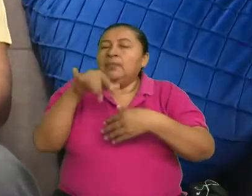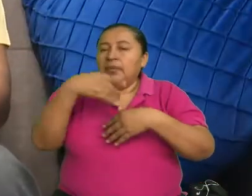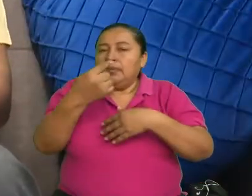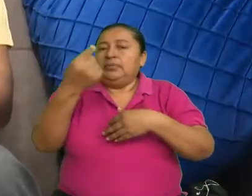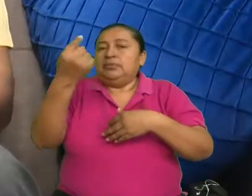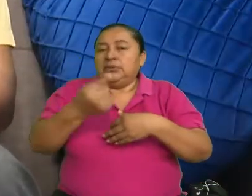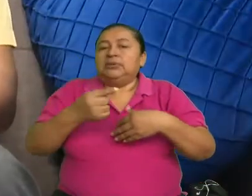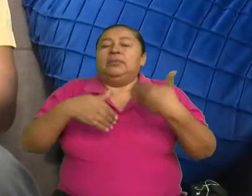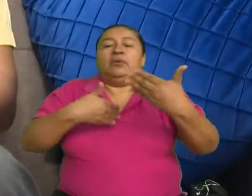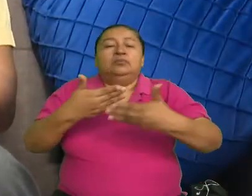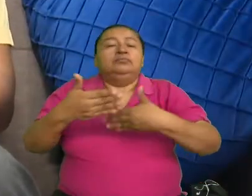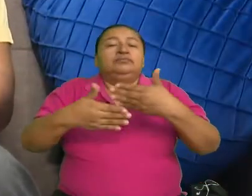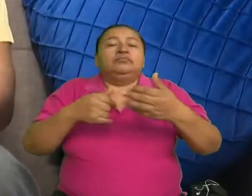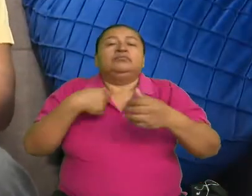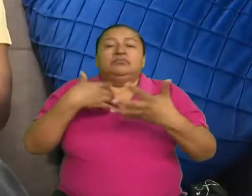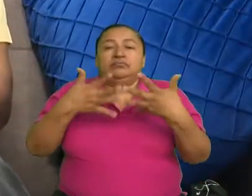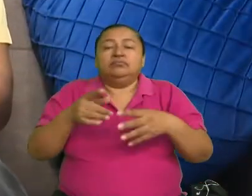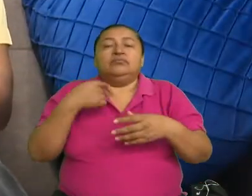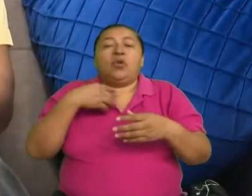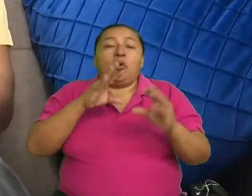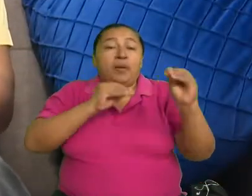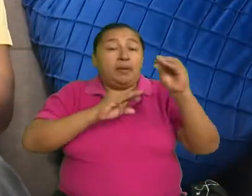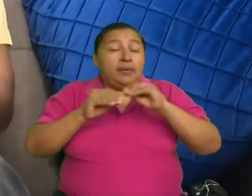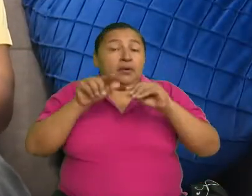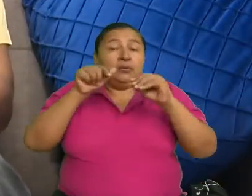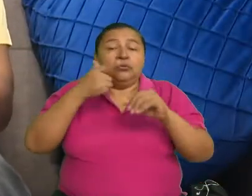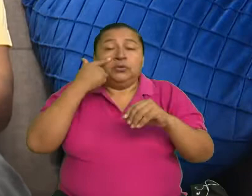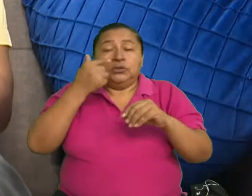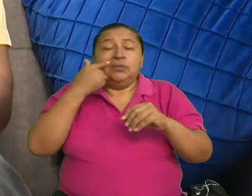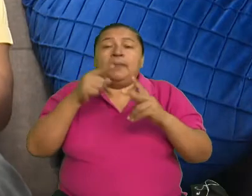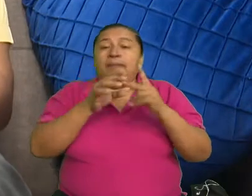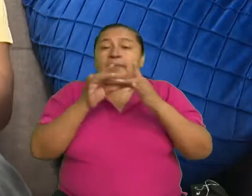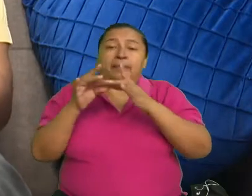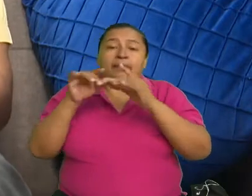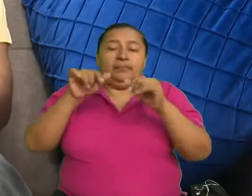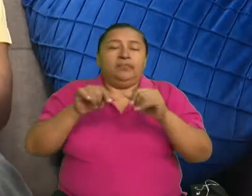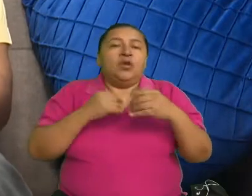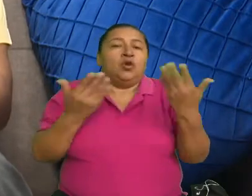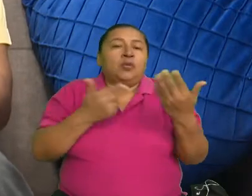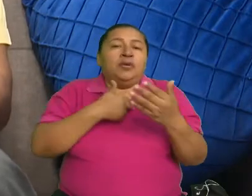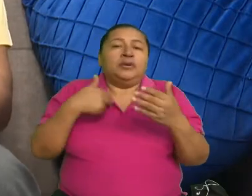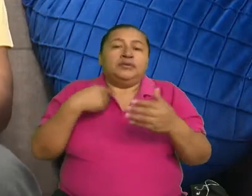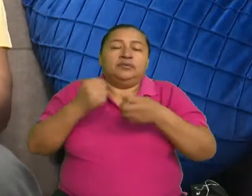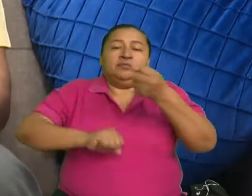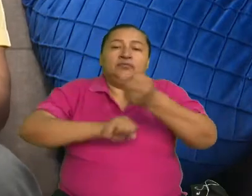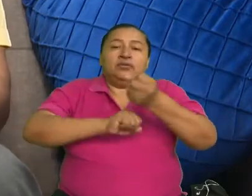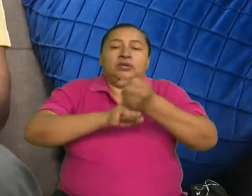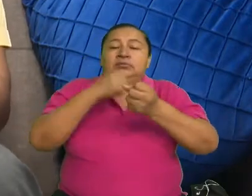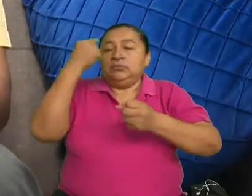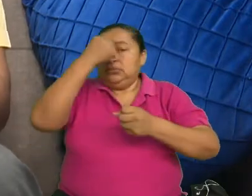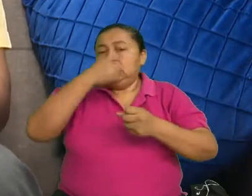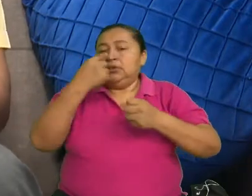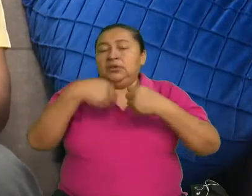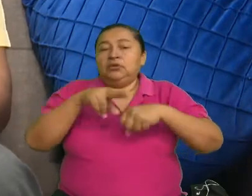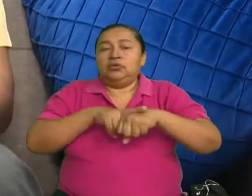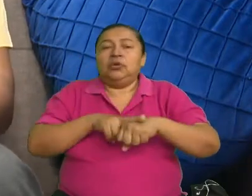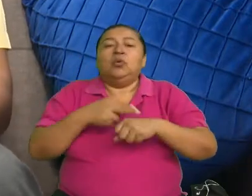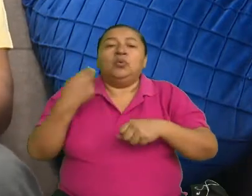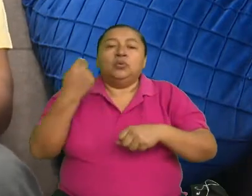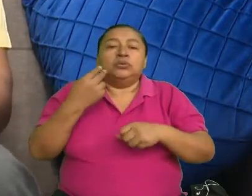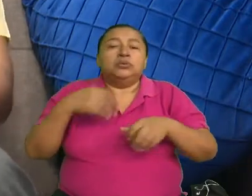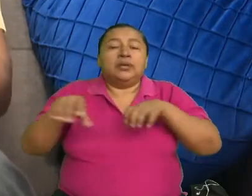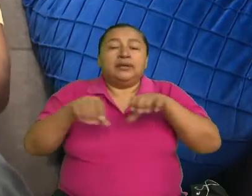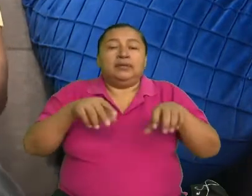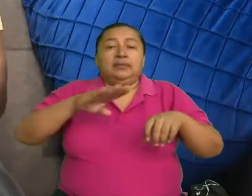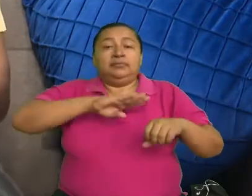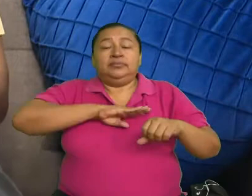Breve pausa. Nosotros ya volvemos. Hoy conversamos y conocemos precisamente cómo se da el fortalecimiento de la identidad nacional a través de los festejos patrios.